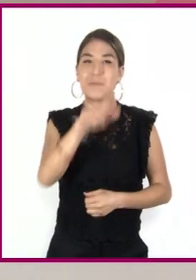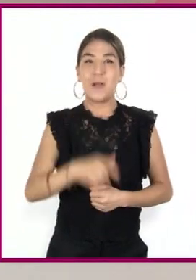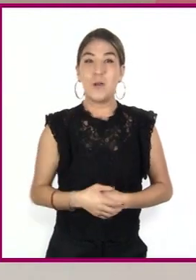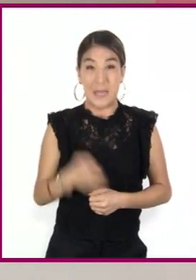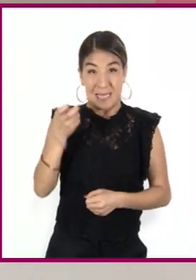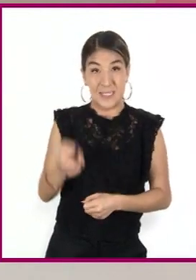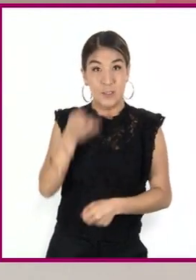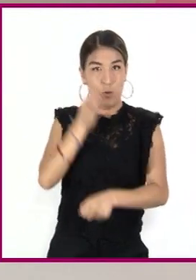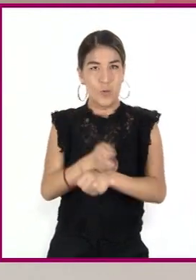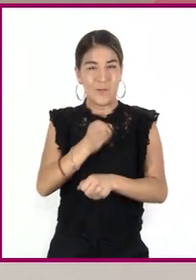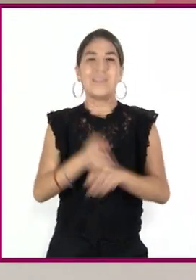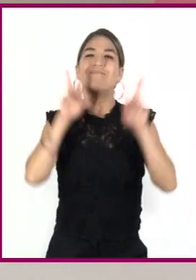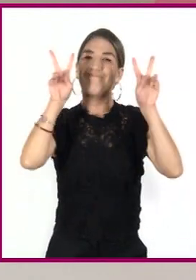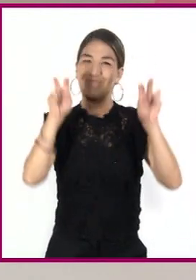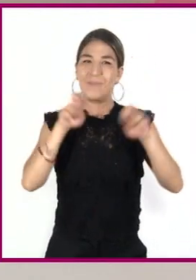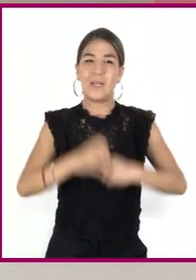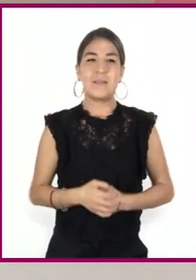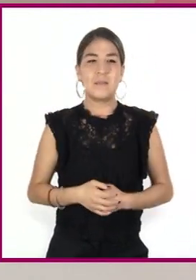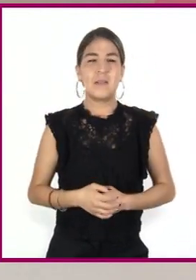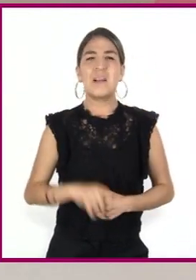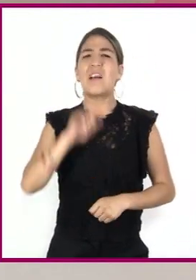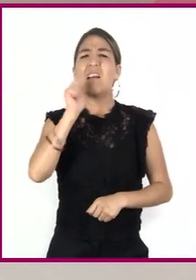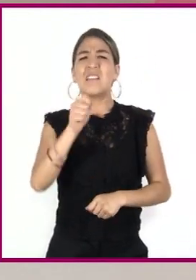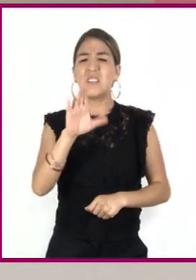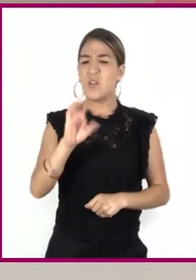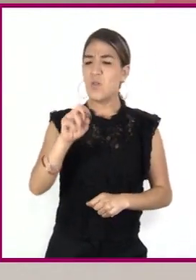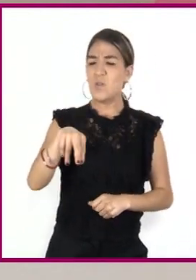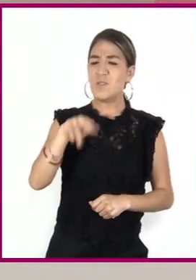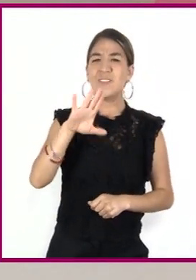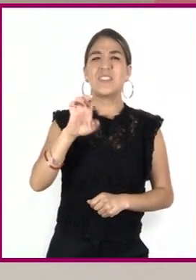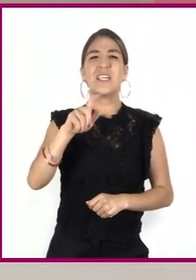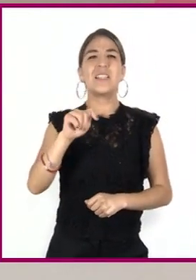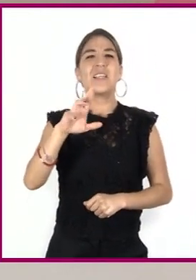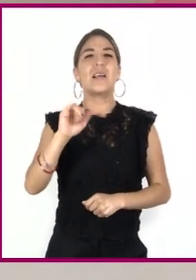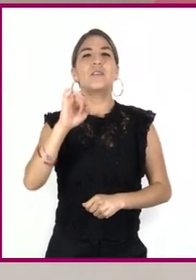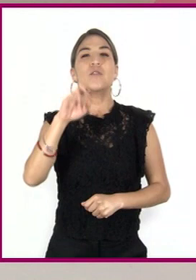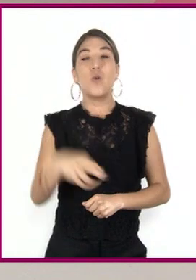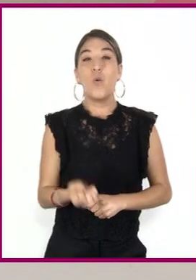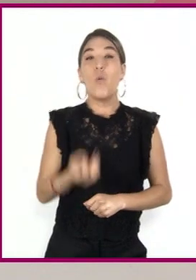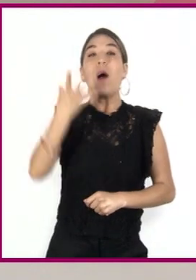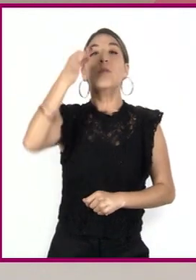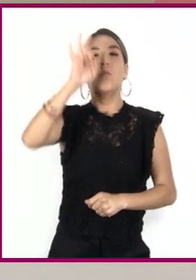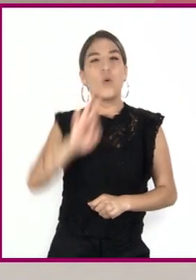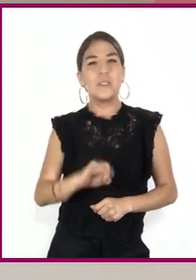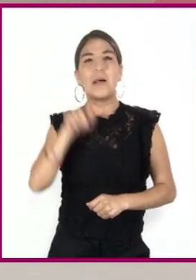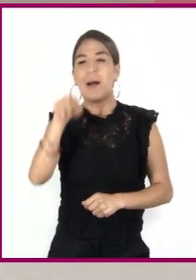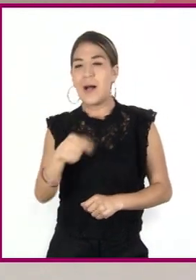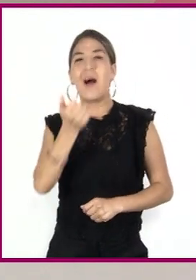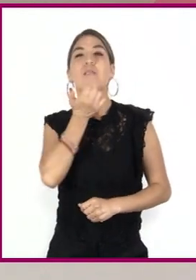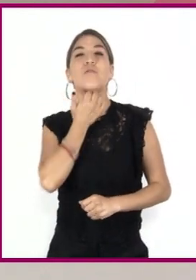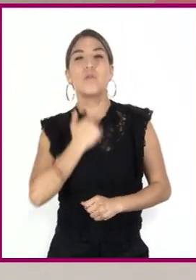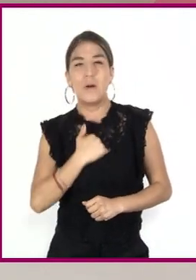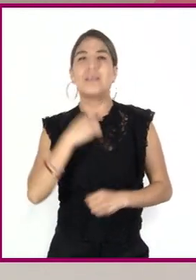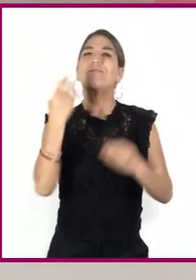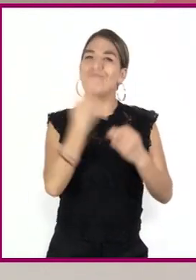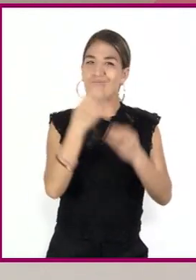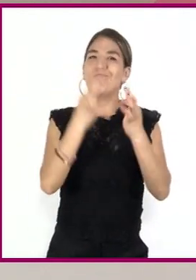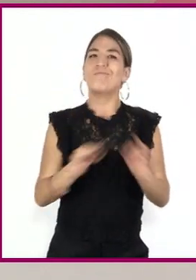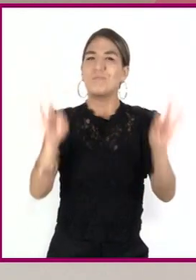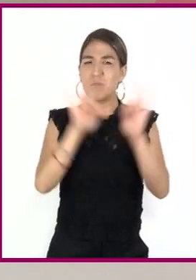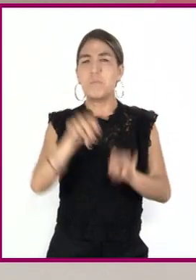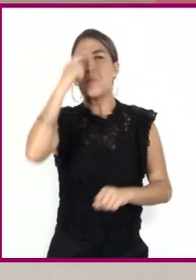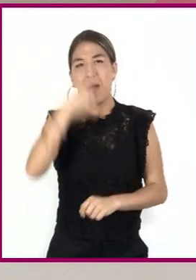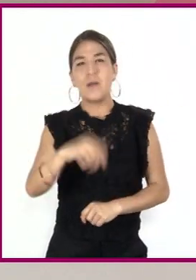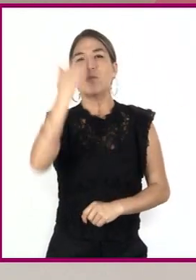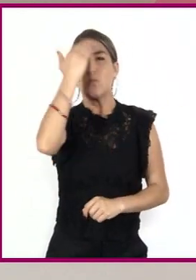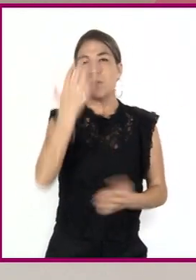ese es el tema de la sesión, la concentración. Conocer el porcentaje de alcohol en una disolución es muy importante para garantizar su